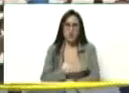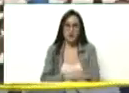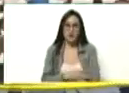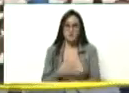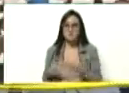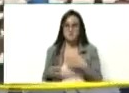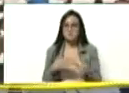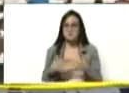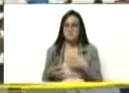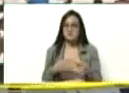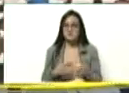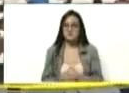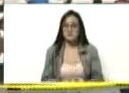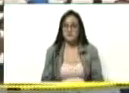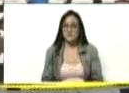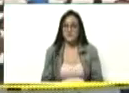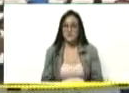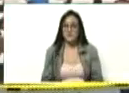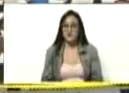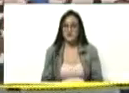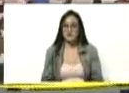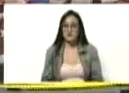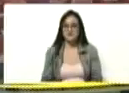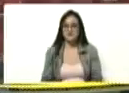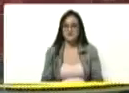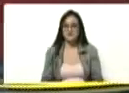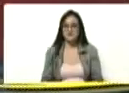de la